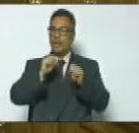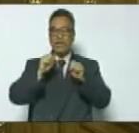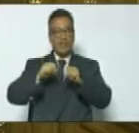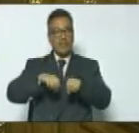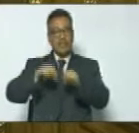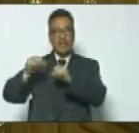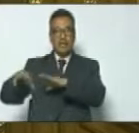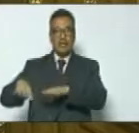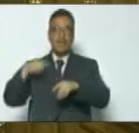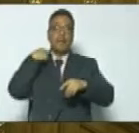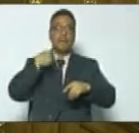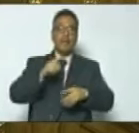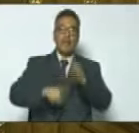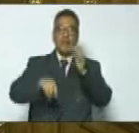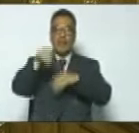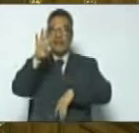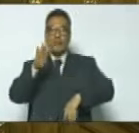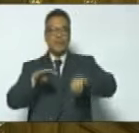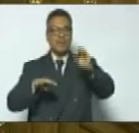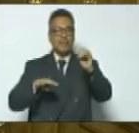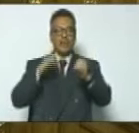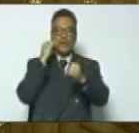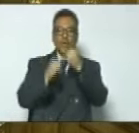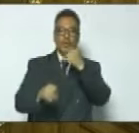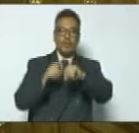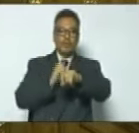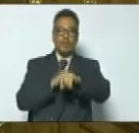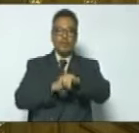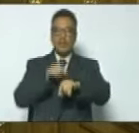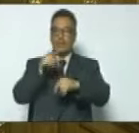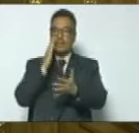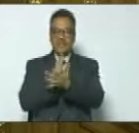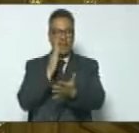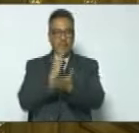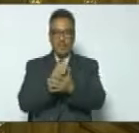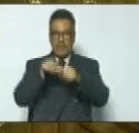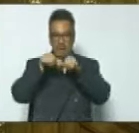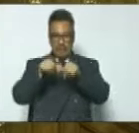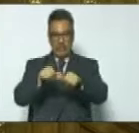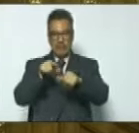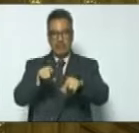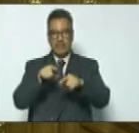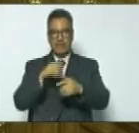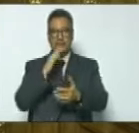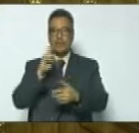estadio, así estuviéramos perdiendo 14-0 en el último inning. Nunca.